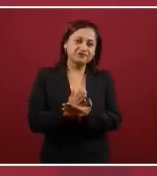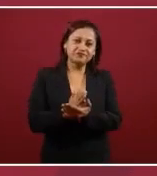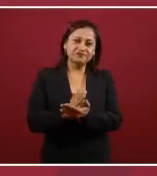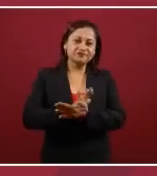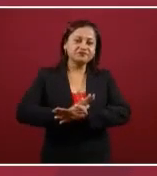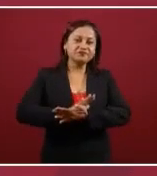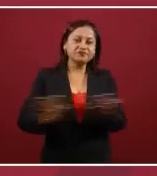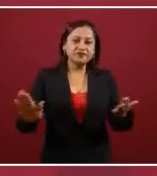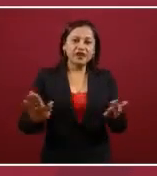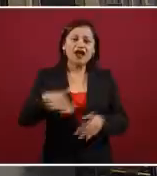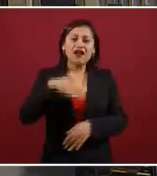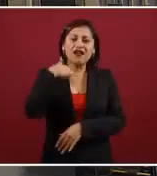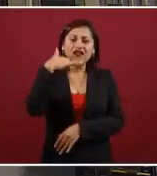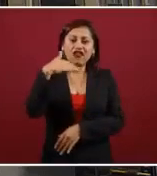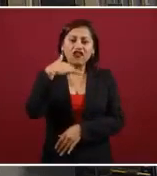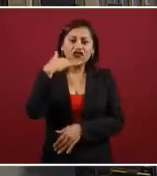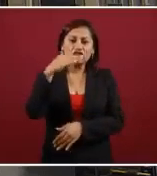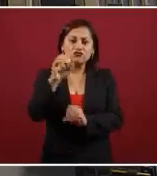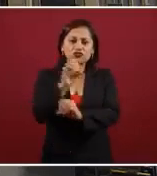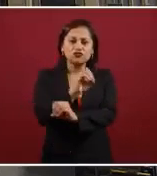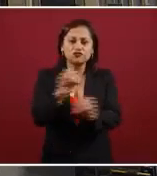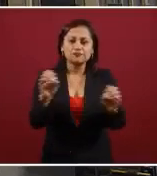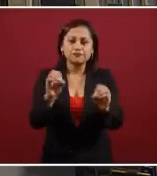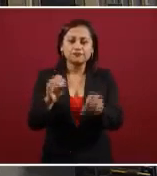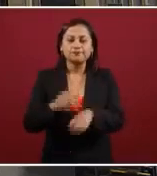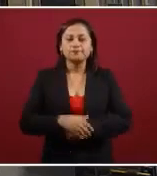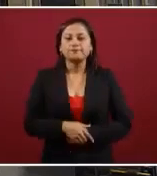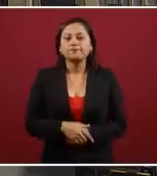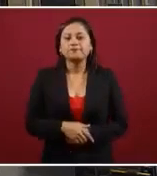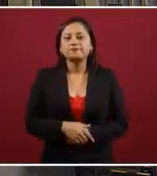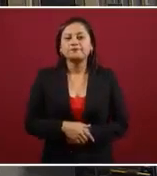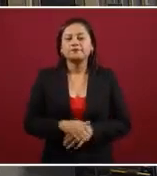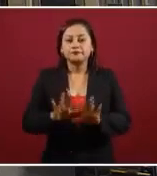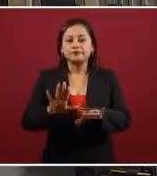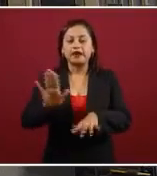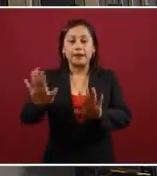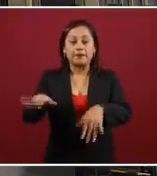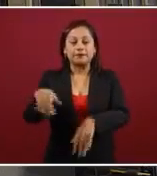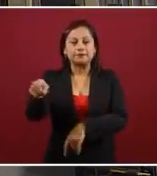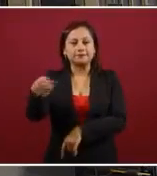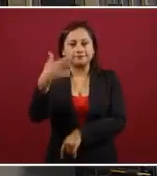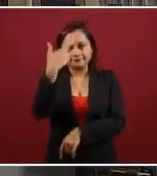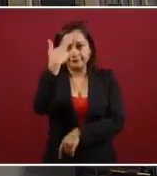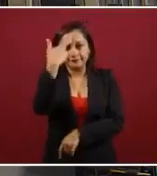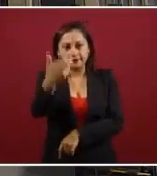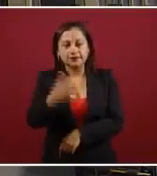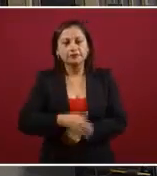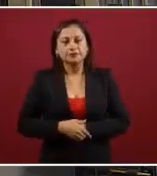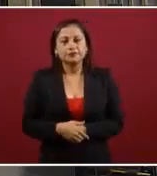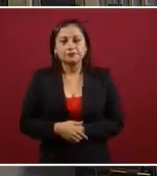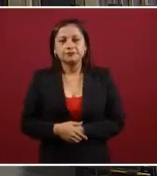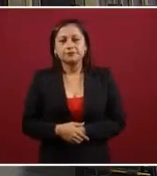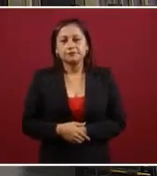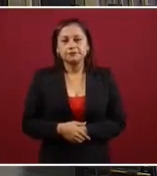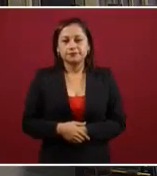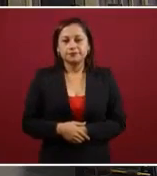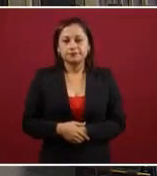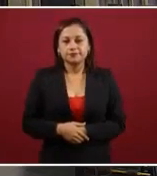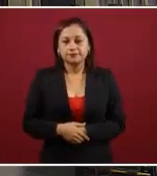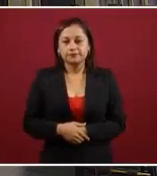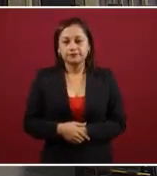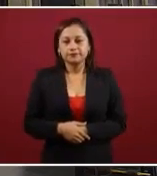cero corrupción. Bueno, vamos. A ver, pero vámonos, sí, tienen razón. Tienen razón.